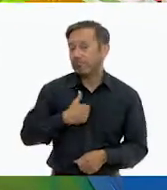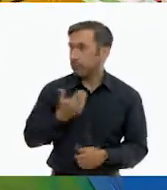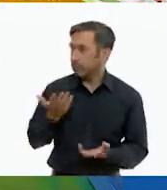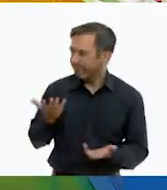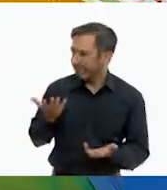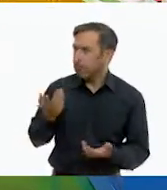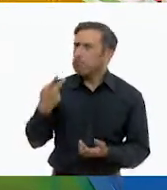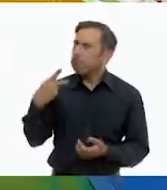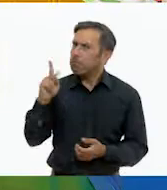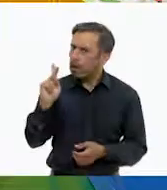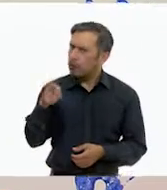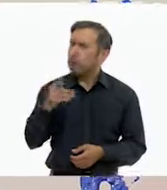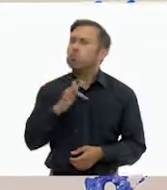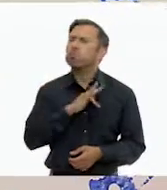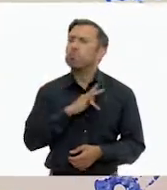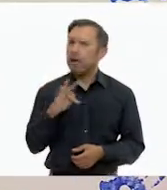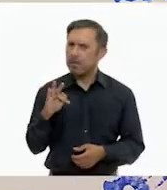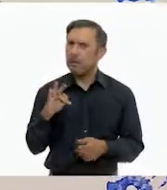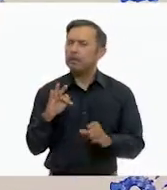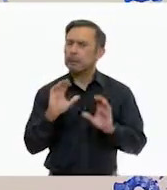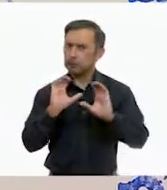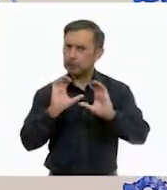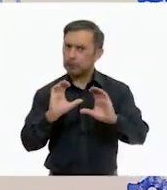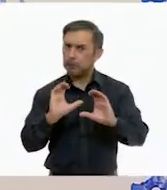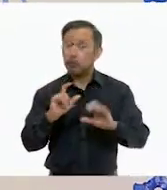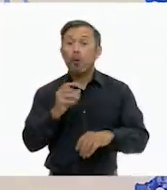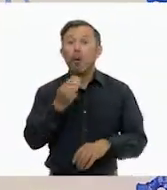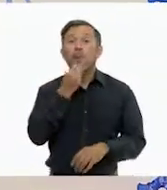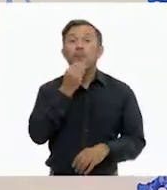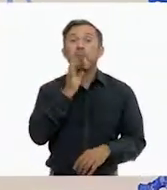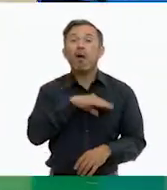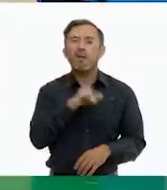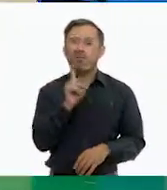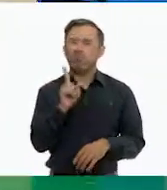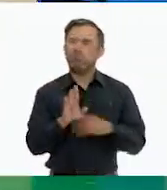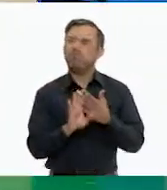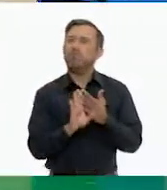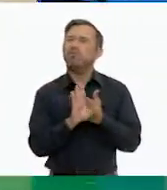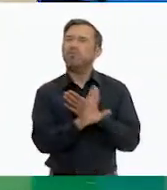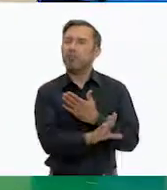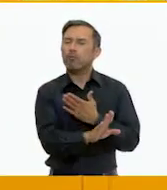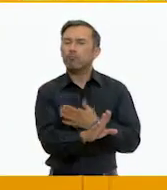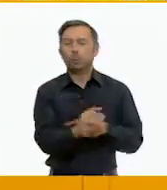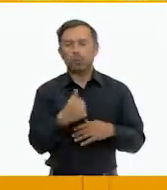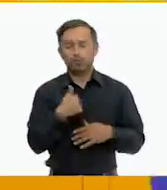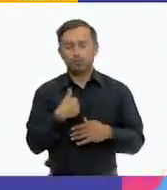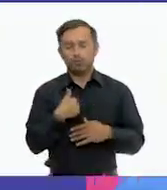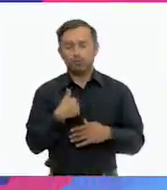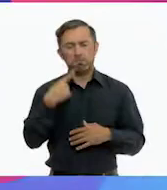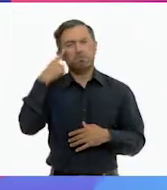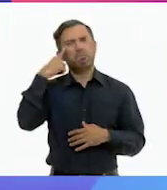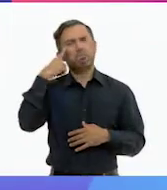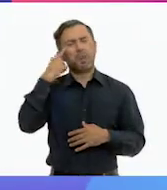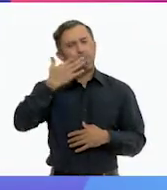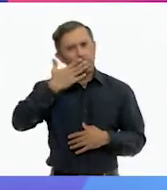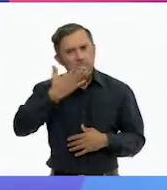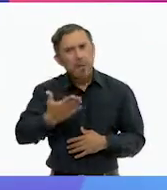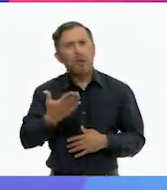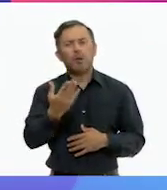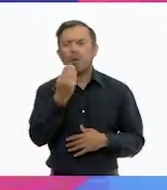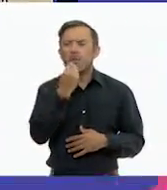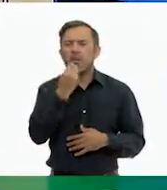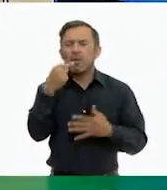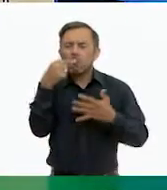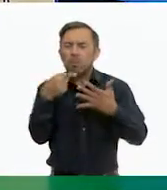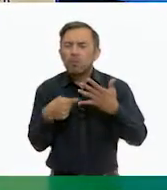podemos realizar para evitar la mala alimentación. Acciones tan importantes